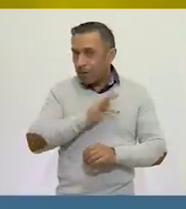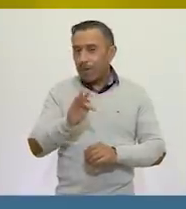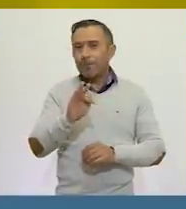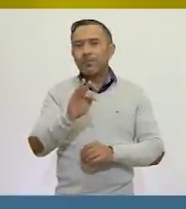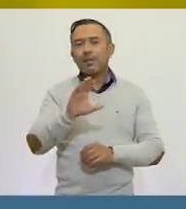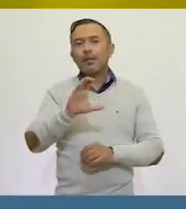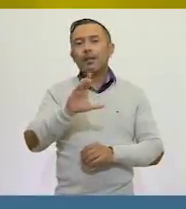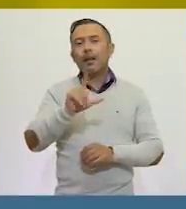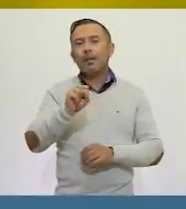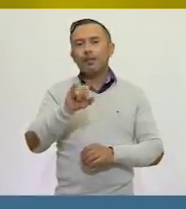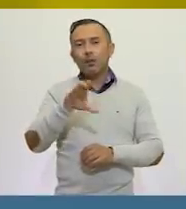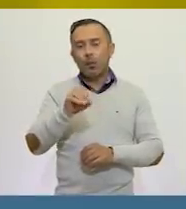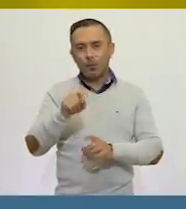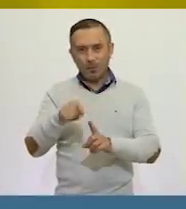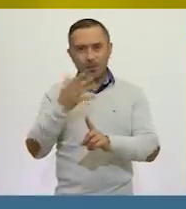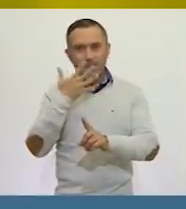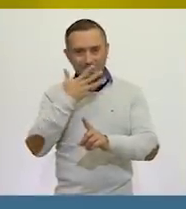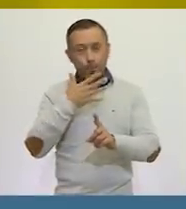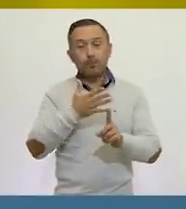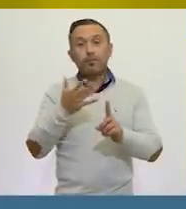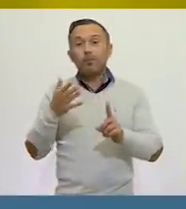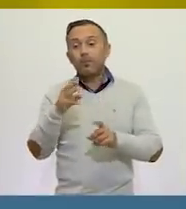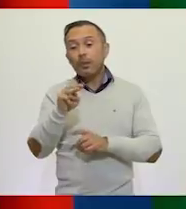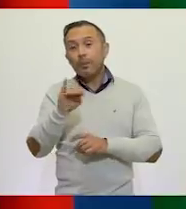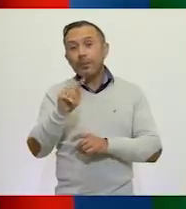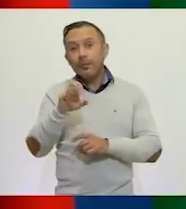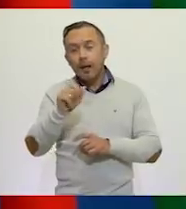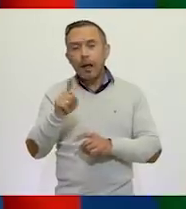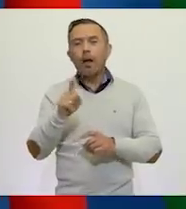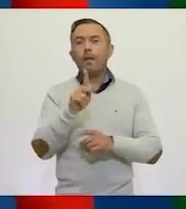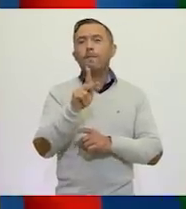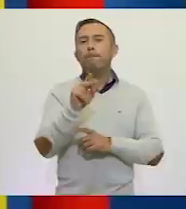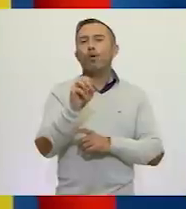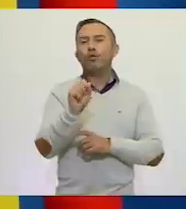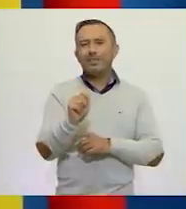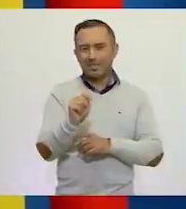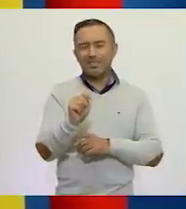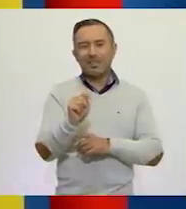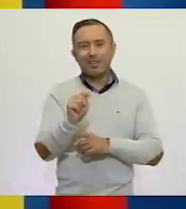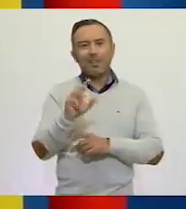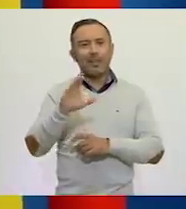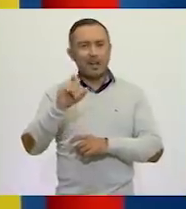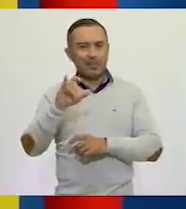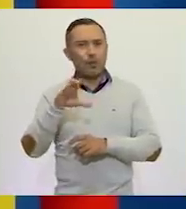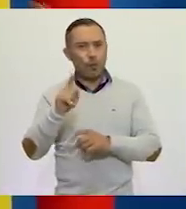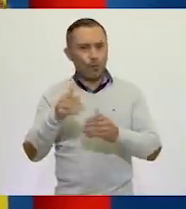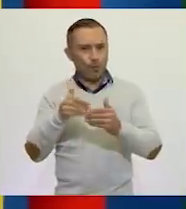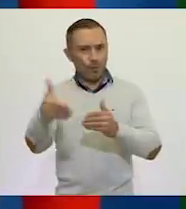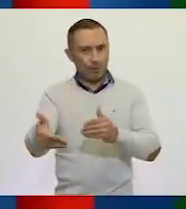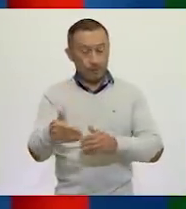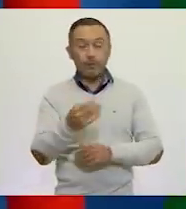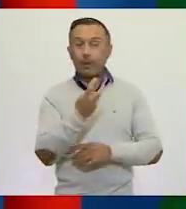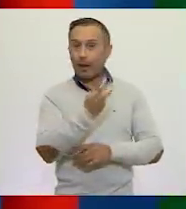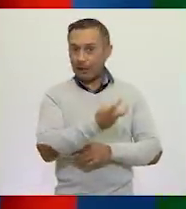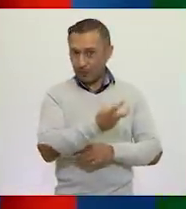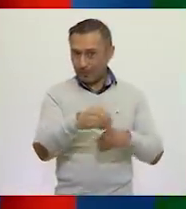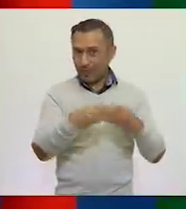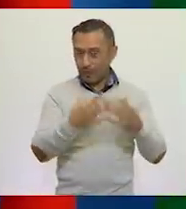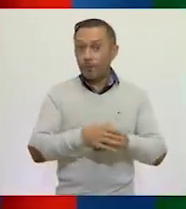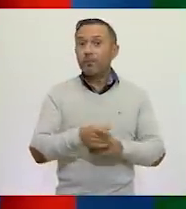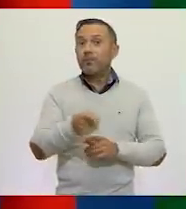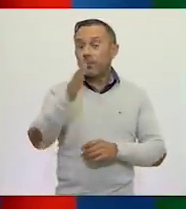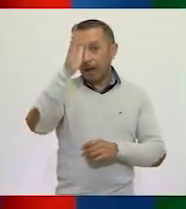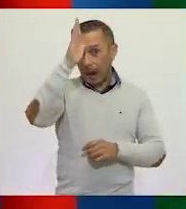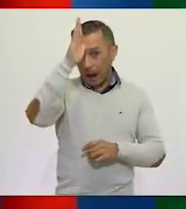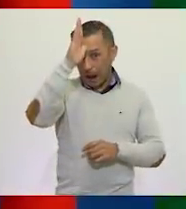clásico y a los mixtecas en el posclásico. Muy bien, Juan Carlos, exacto. Teniendo en cuenta esto y para poder